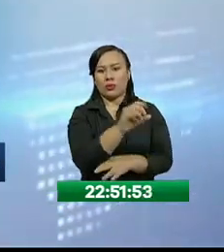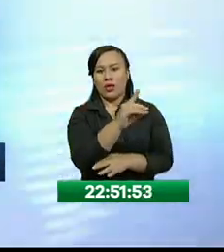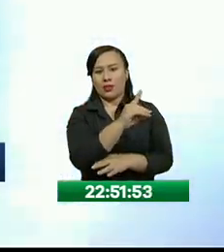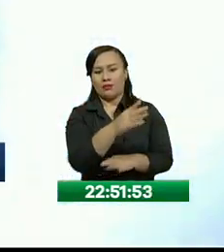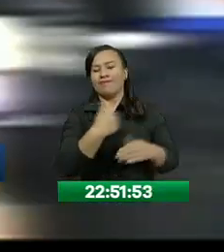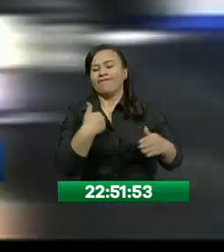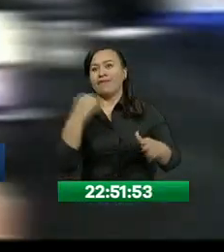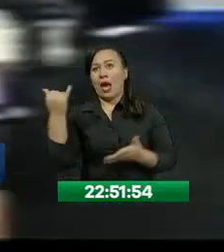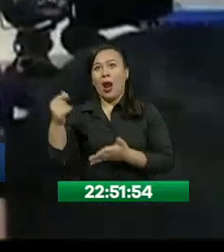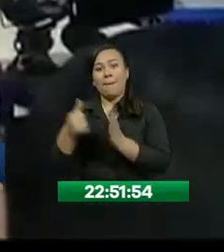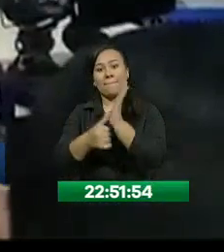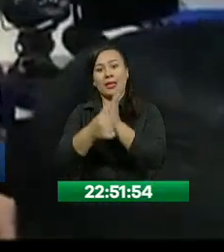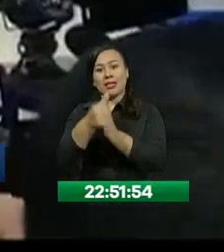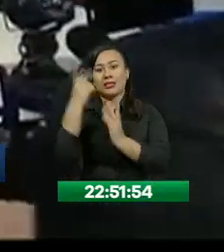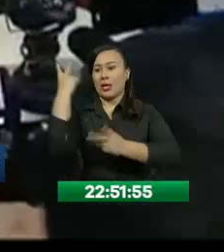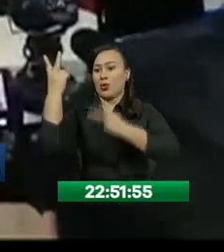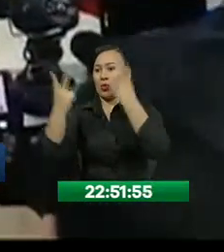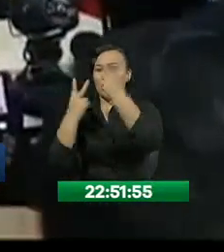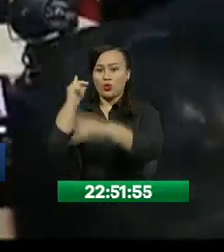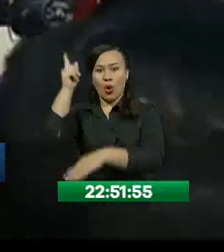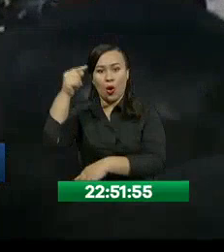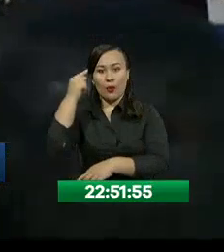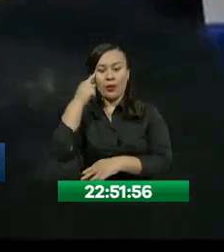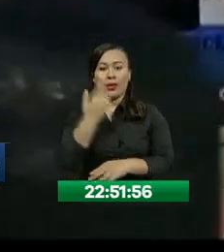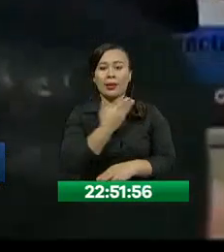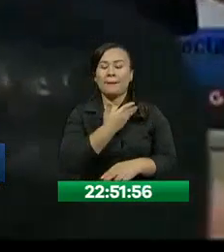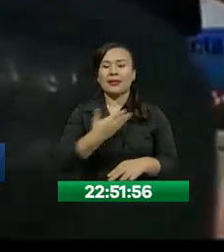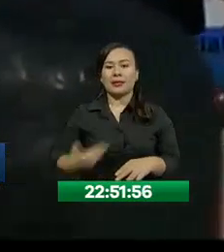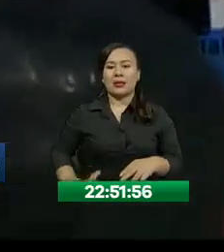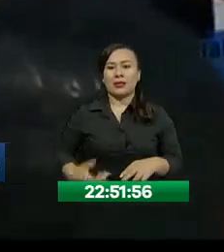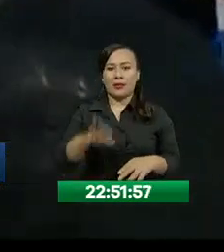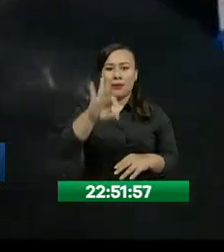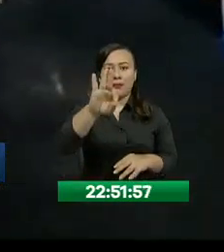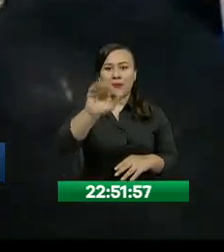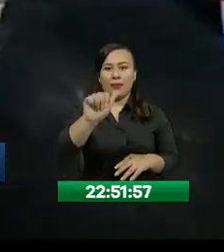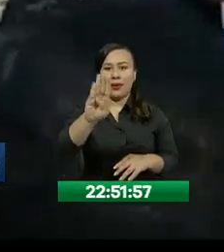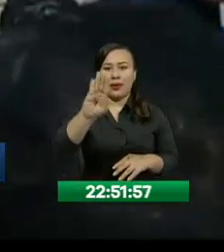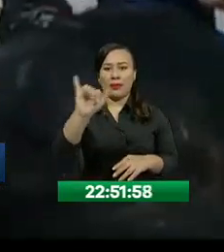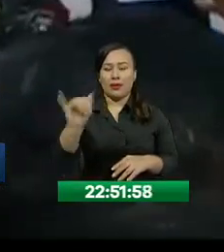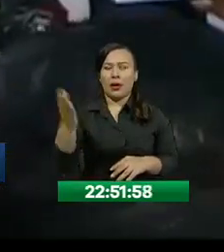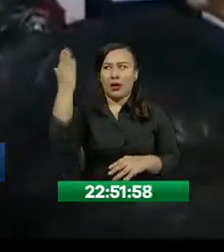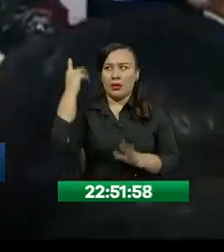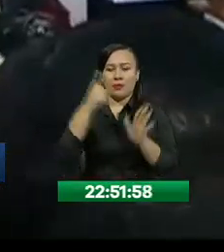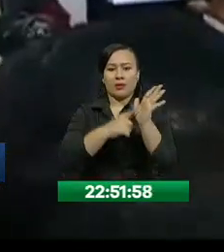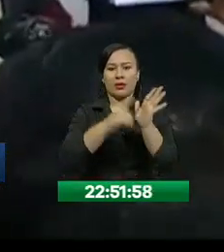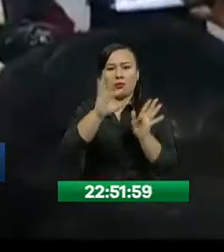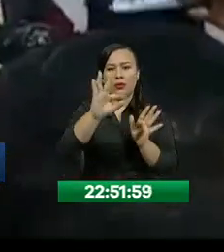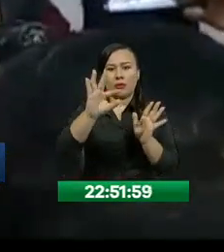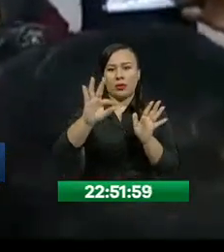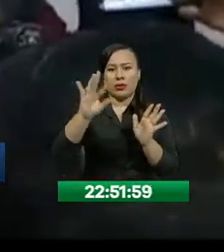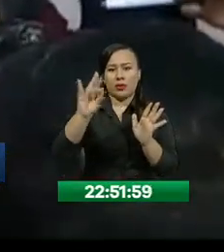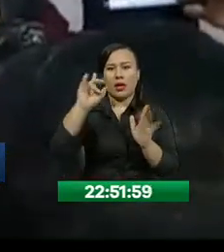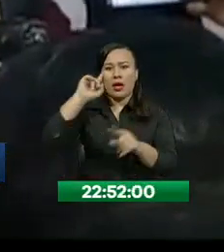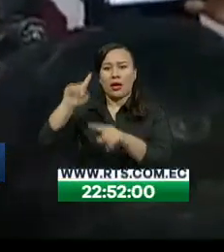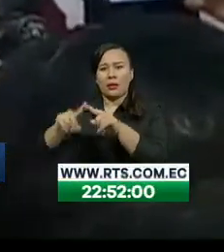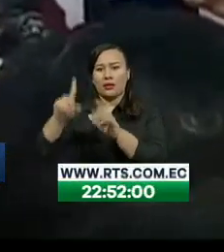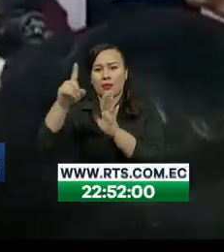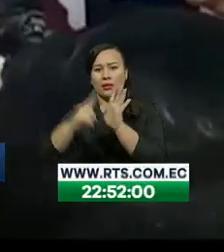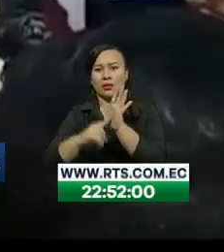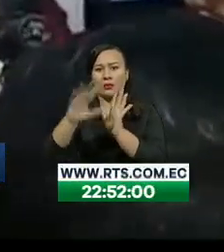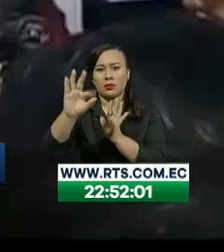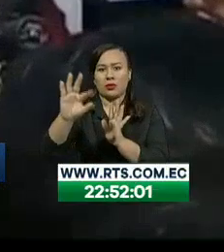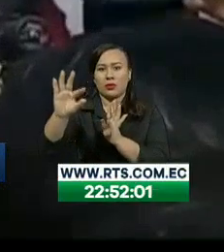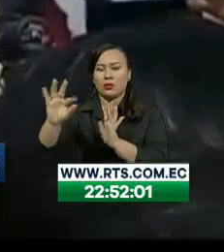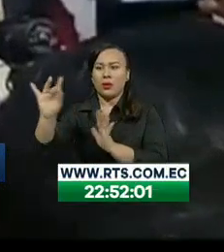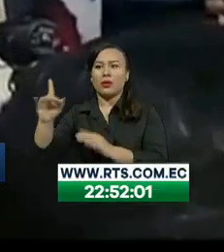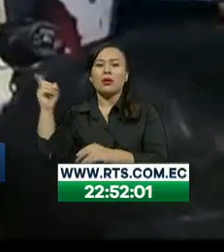Fue nombrada ministra de Turismo durante el gobierno del presidente Fabián Alarcón en 1997 hasta en 1998. Una de sus